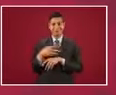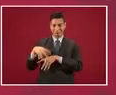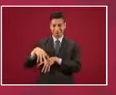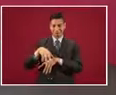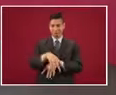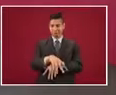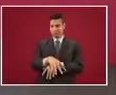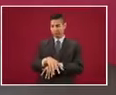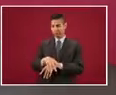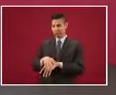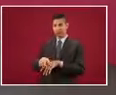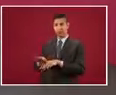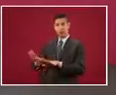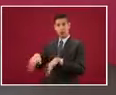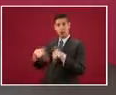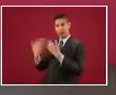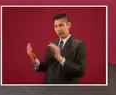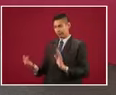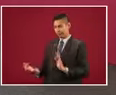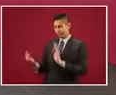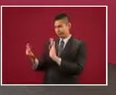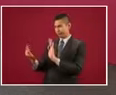y ya le informaban.